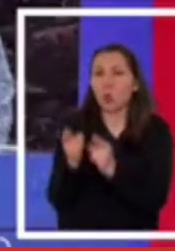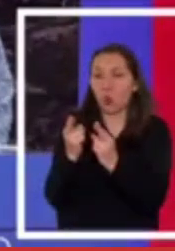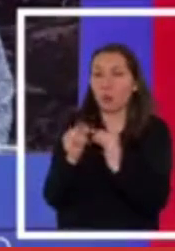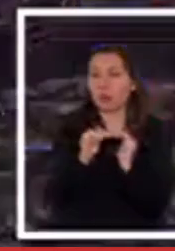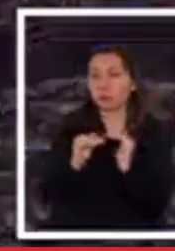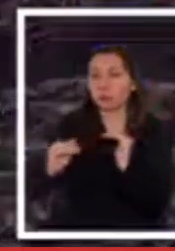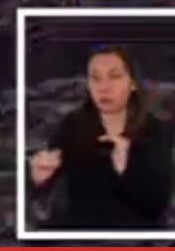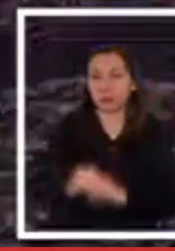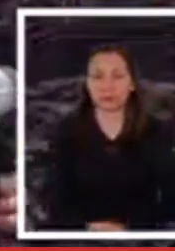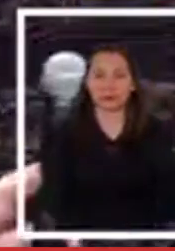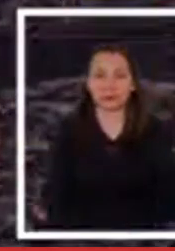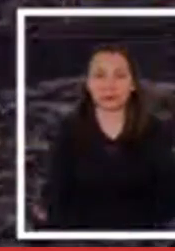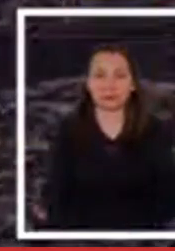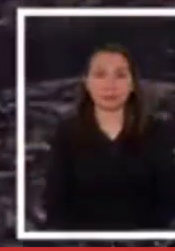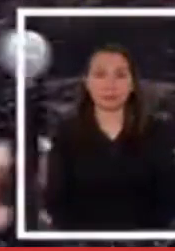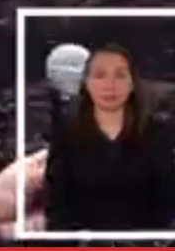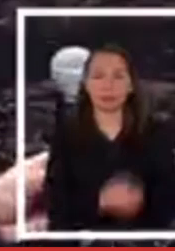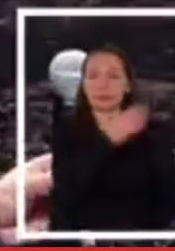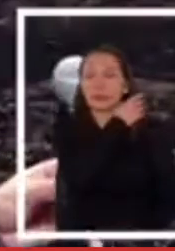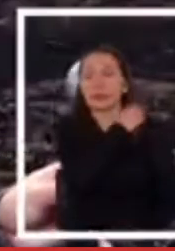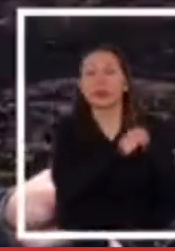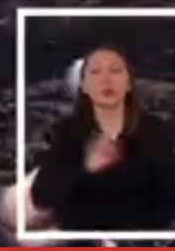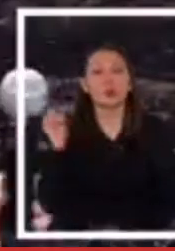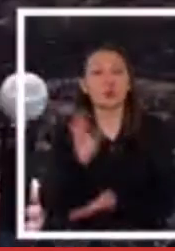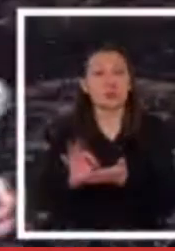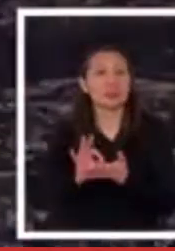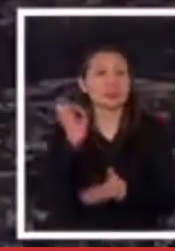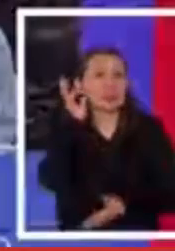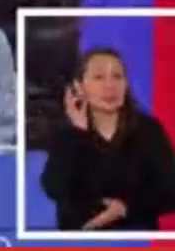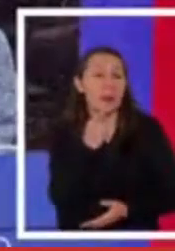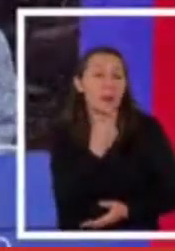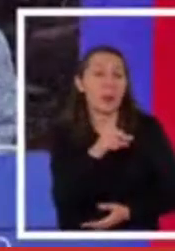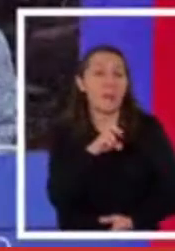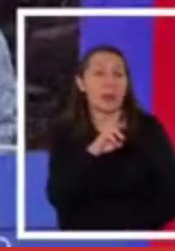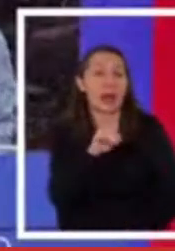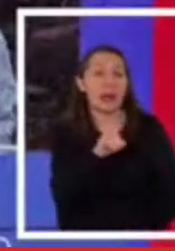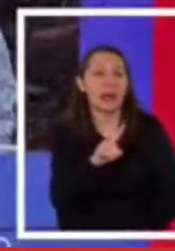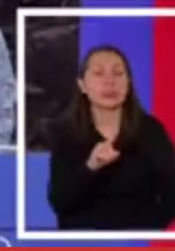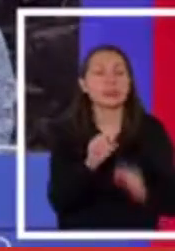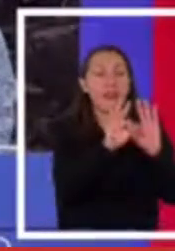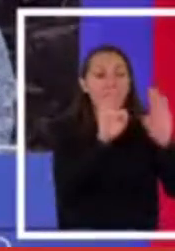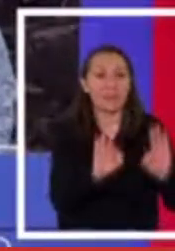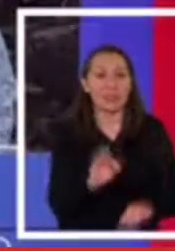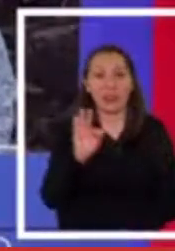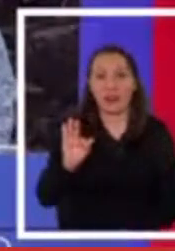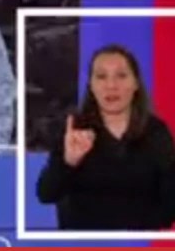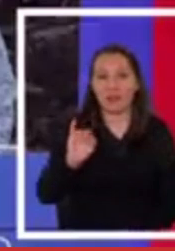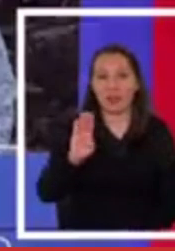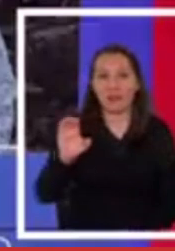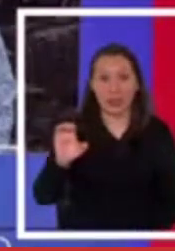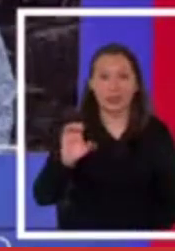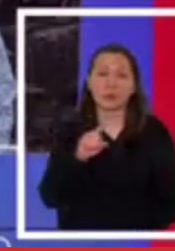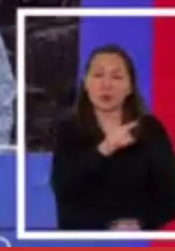y a mantener secretaria Perales queríamos preguntarle también respecto al levantamiento de la ficha fide usted Nos daba ahí